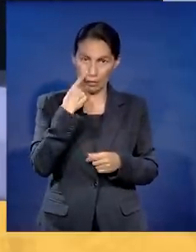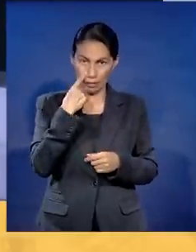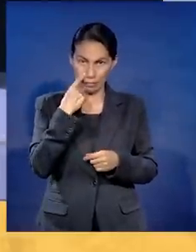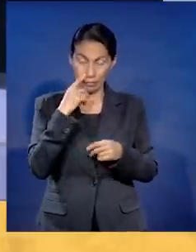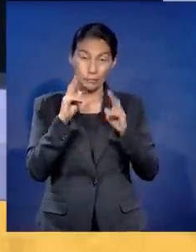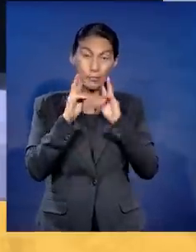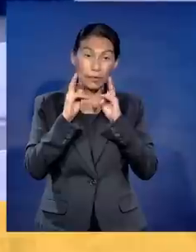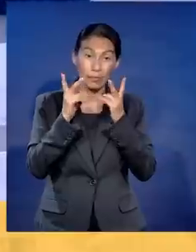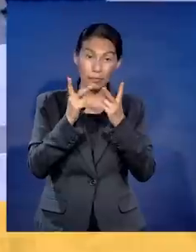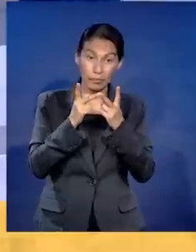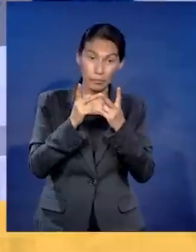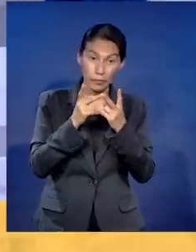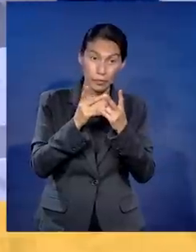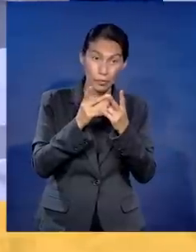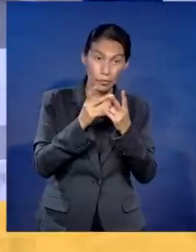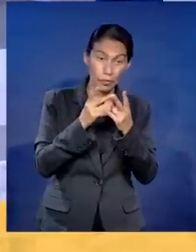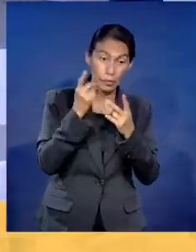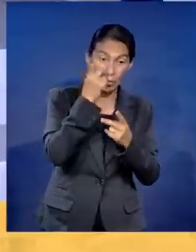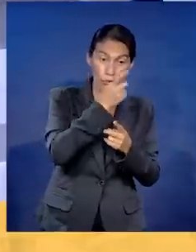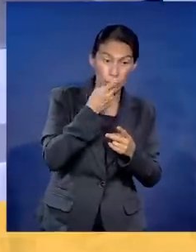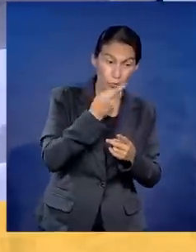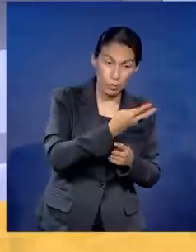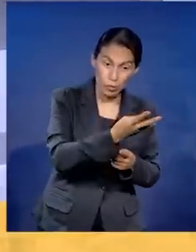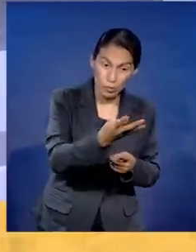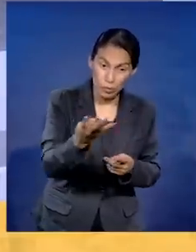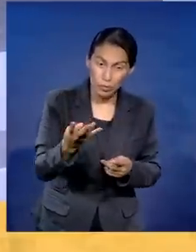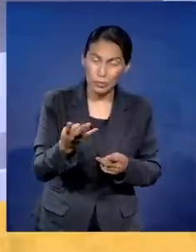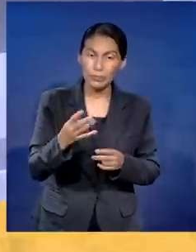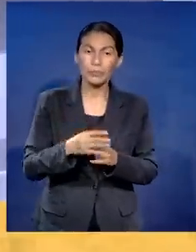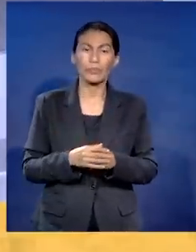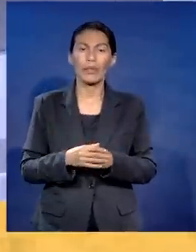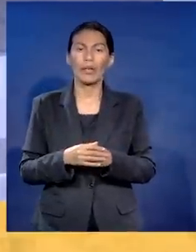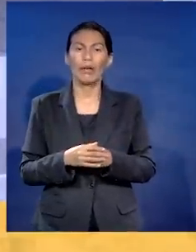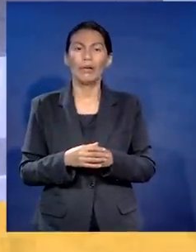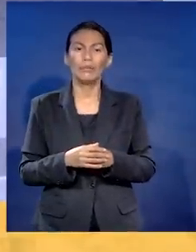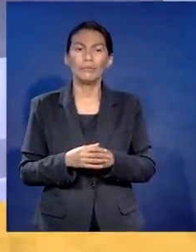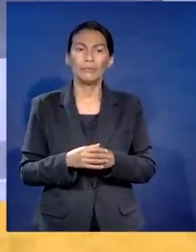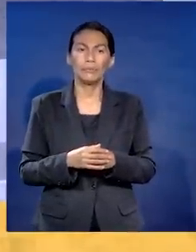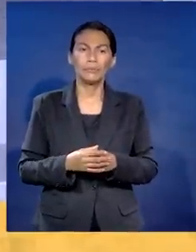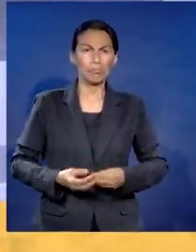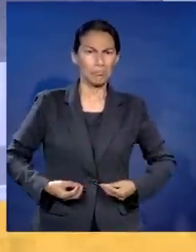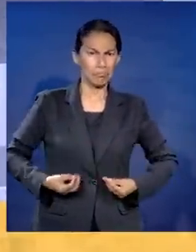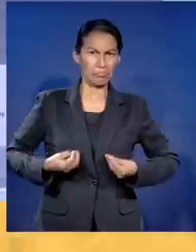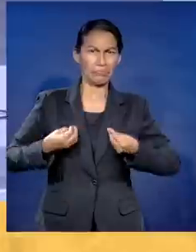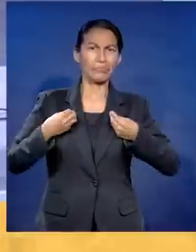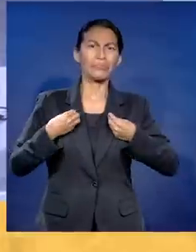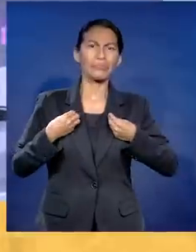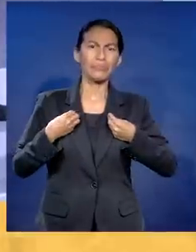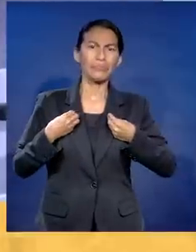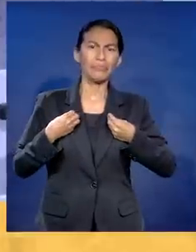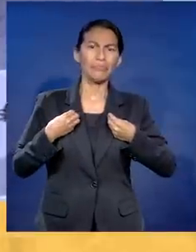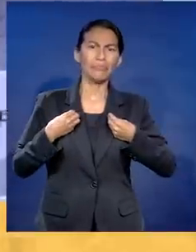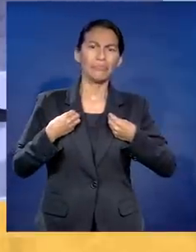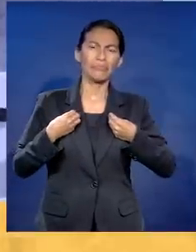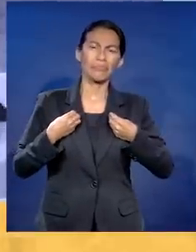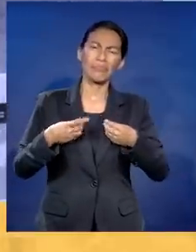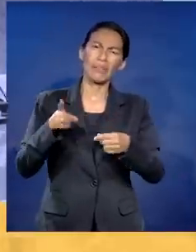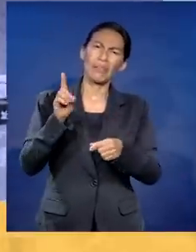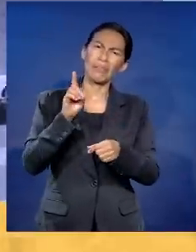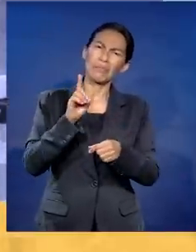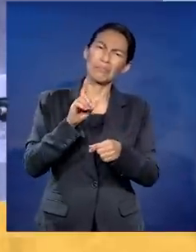El apóstol Pedro, igual que todos los discípulos, antes de que Jesús apareciera en escena, llevaban una